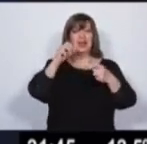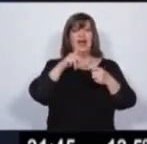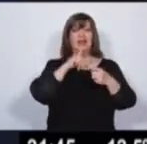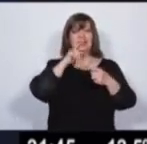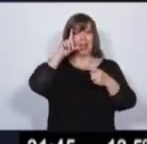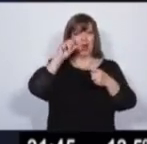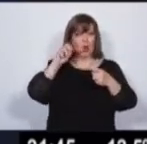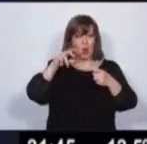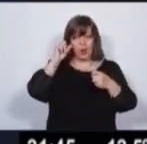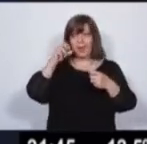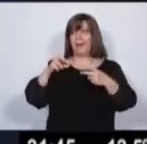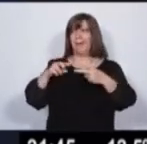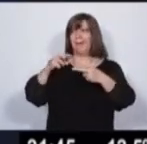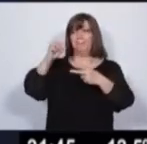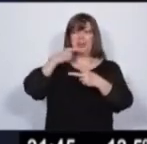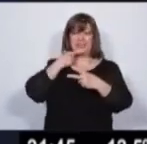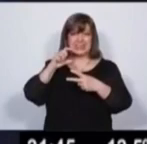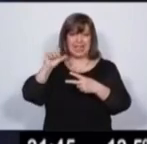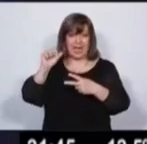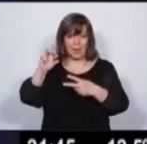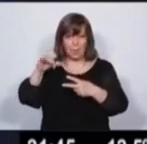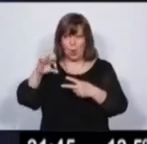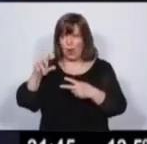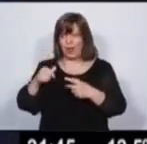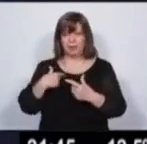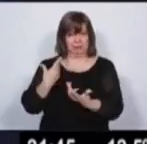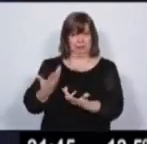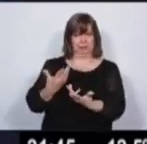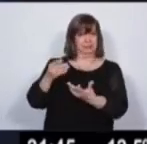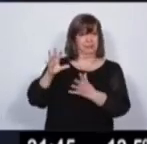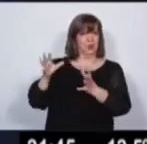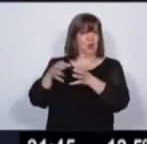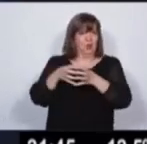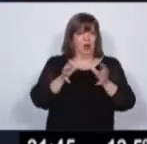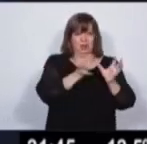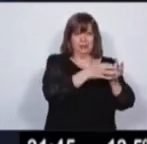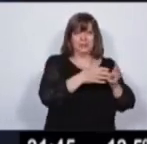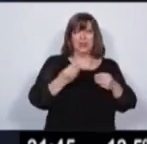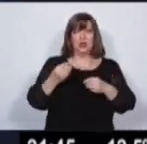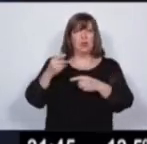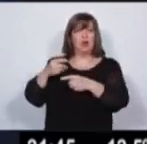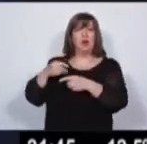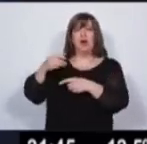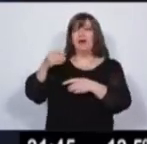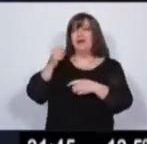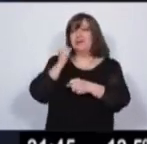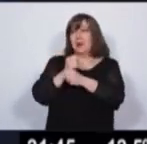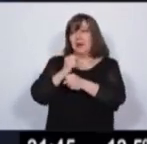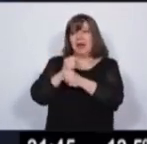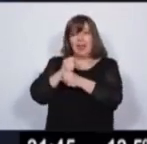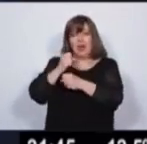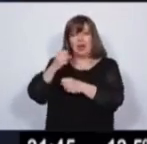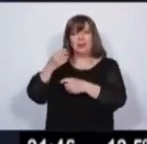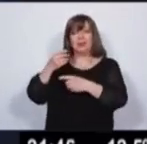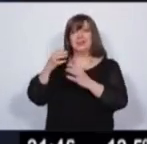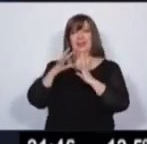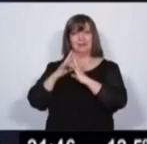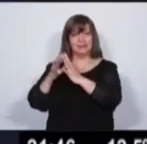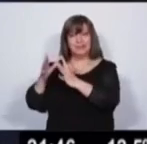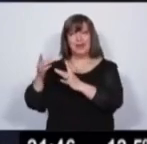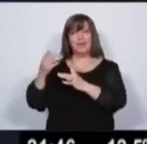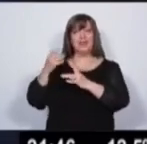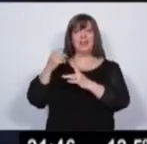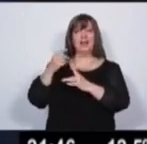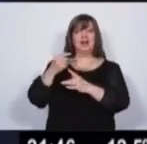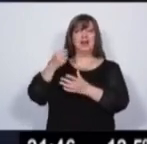un obrero de viña cobre un sueldo de 89 mil pesos Qué familia puede vivir con eso una familia contratista cobra